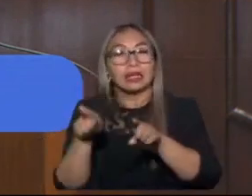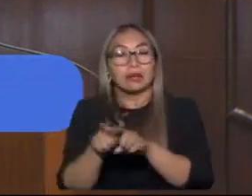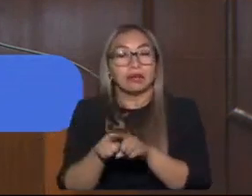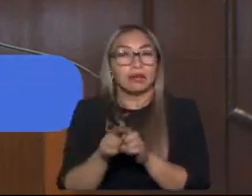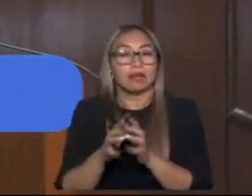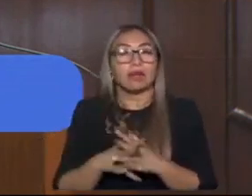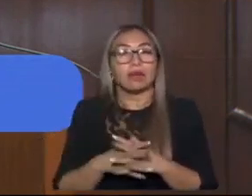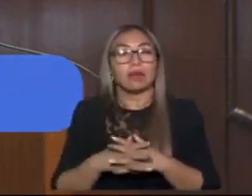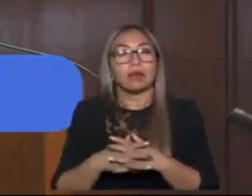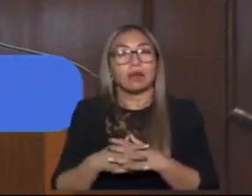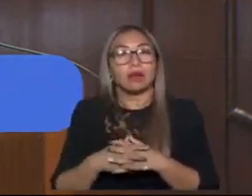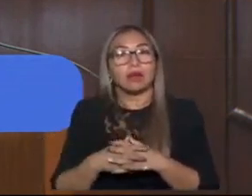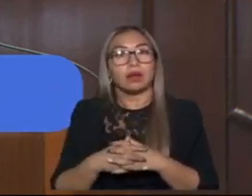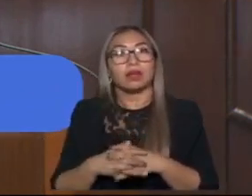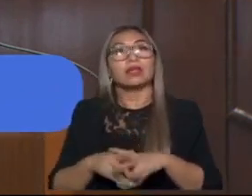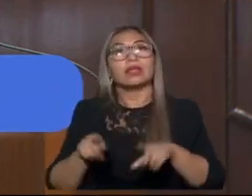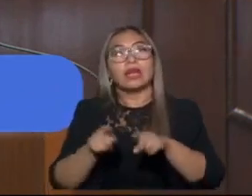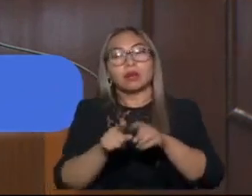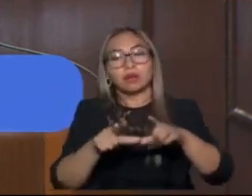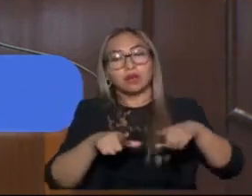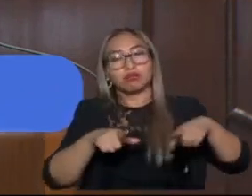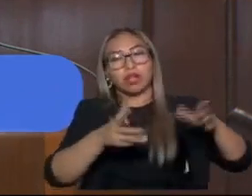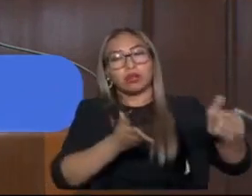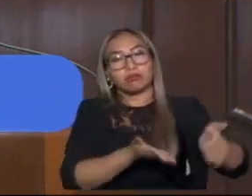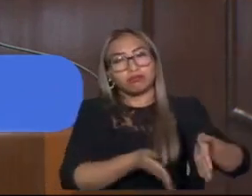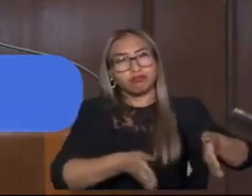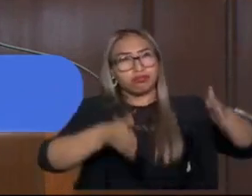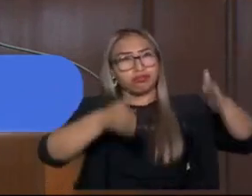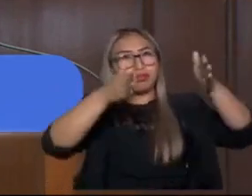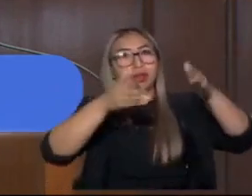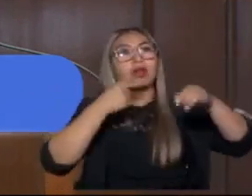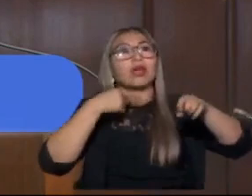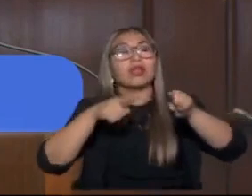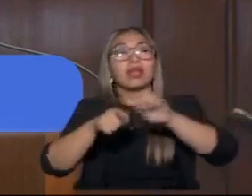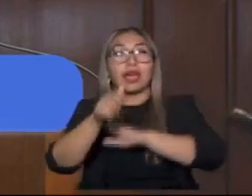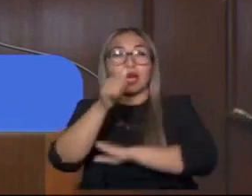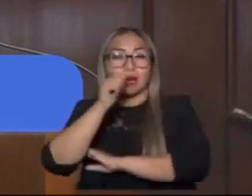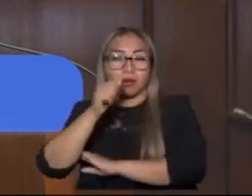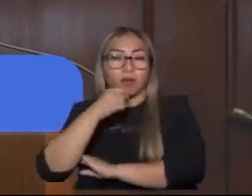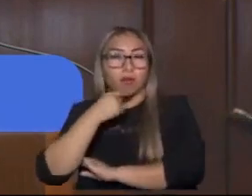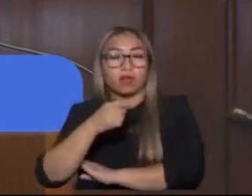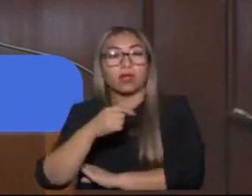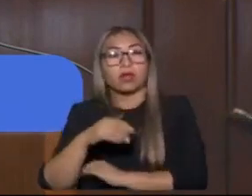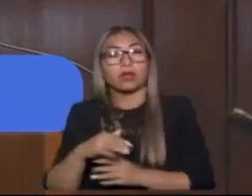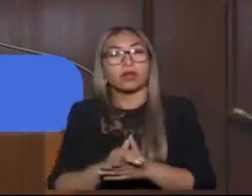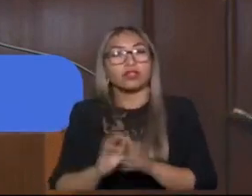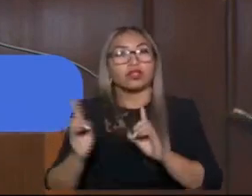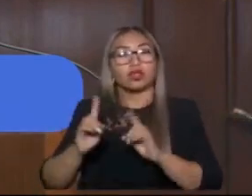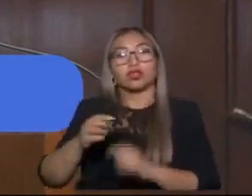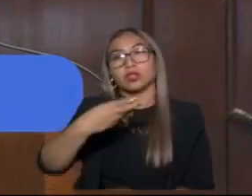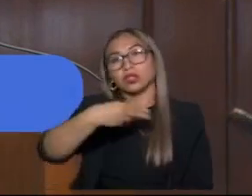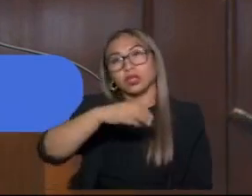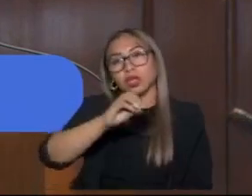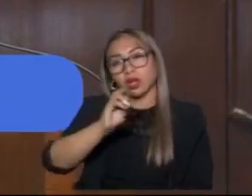avance en la construcción de la planta potabilizadora Ingeniero José Rodríguez en Howard,